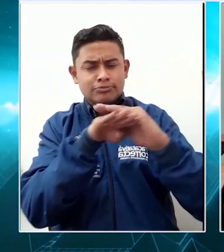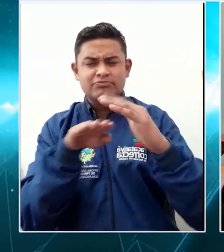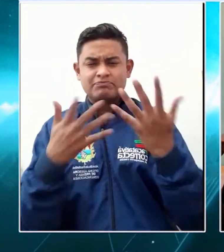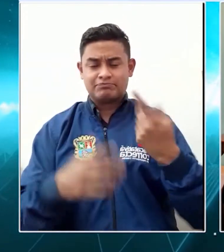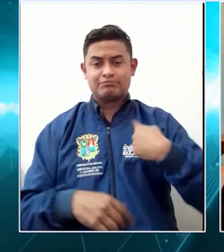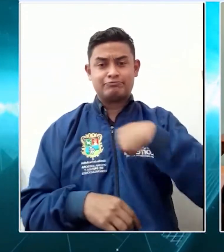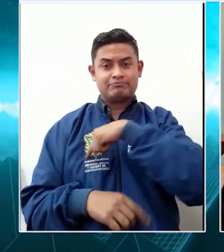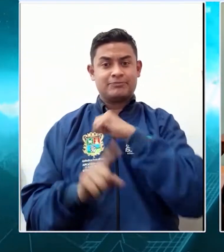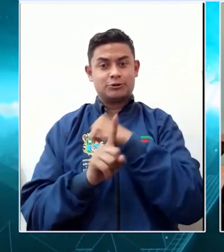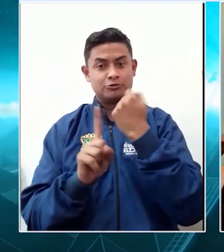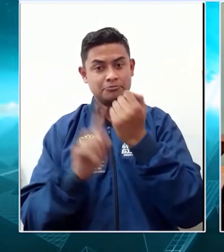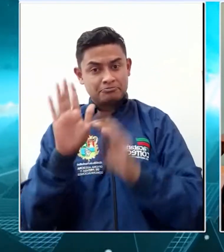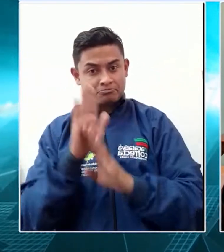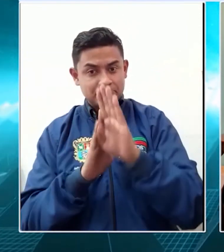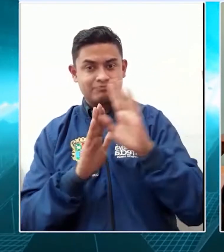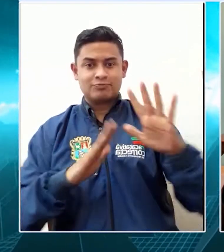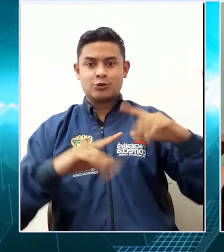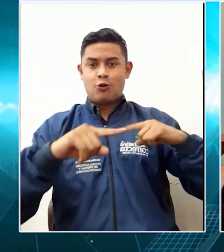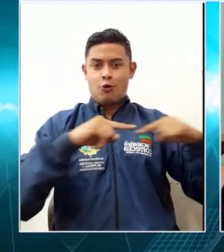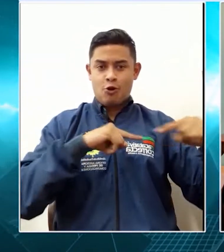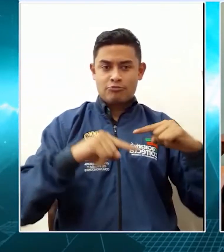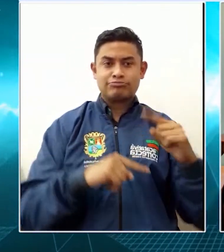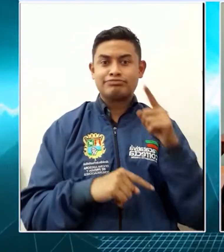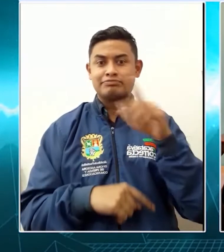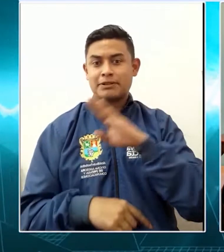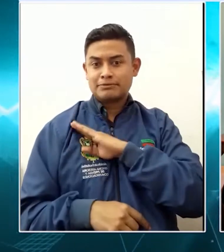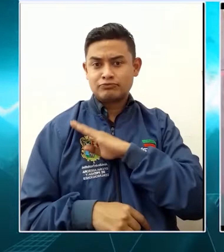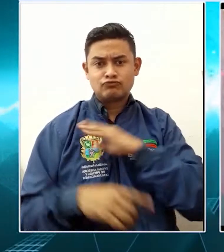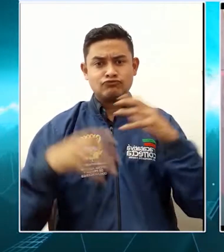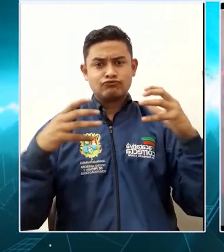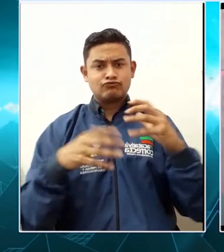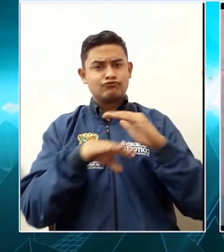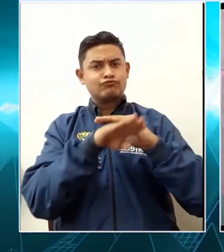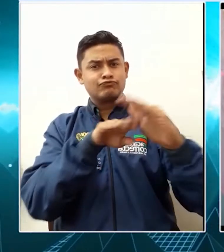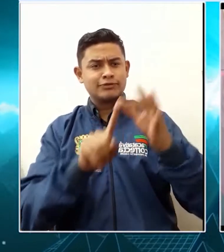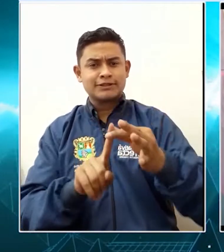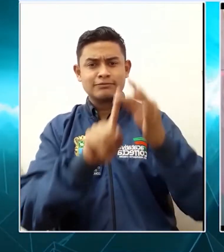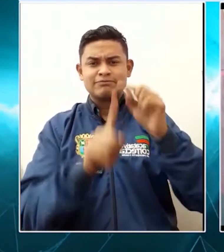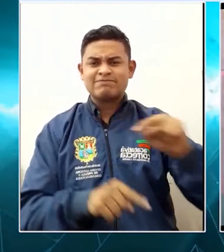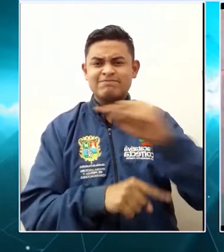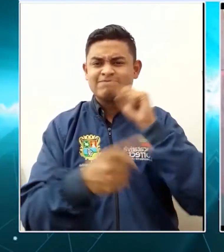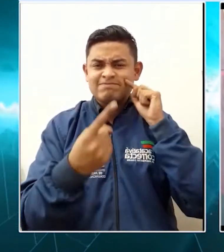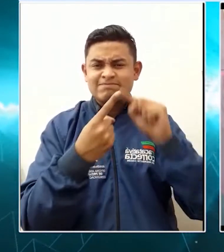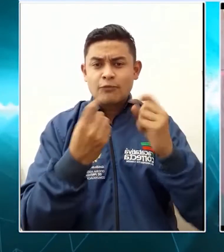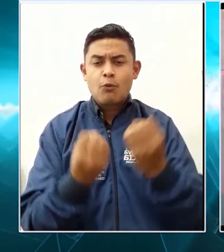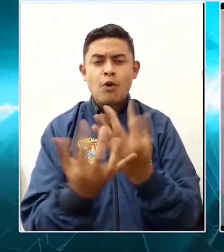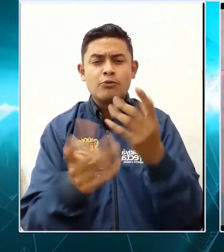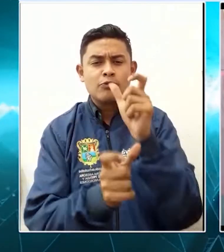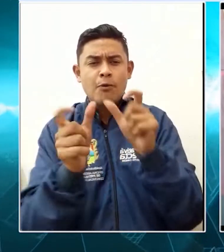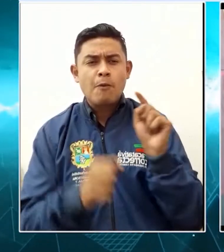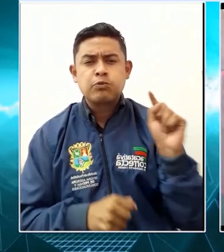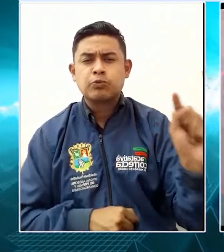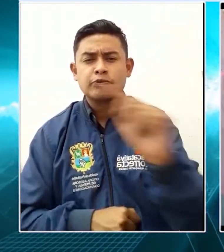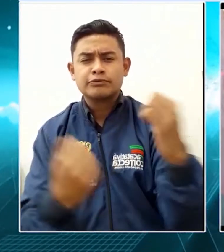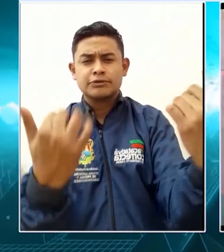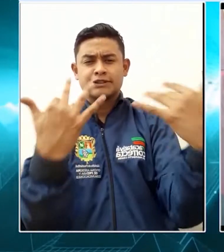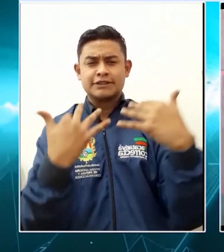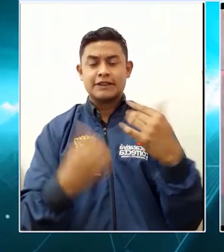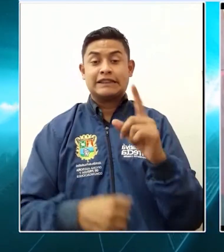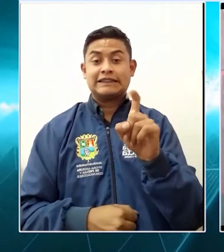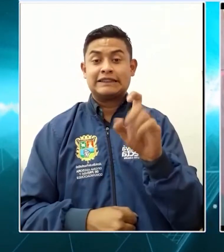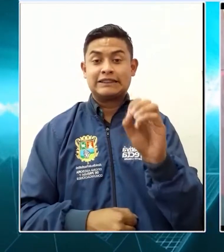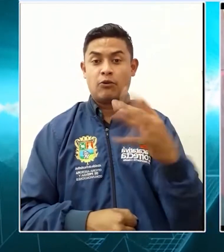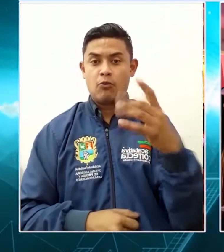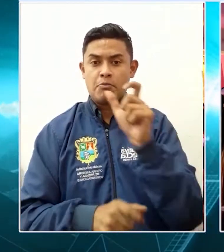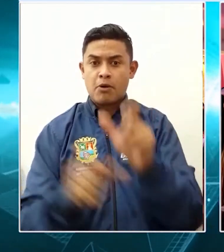para el desarrollo de este programa que atiende a cientos de beneficiarios en nuestro municipio más de 60 personas pudieron disfrutar de